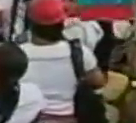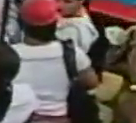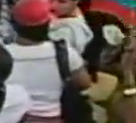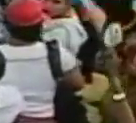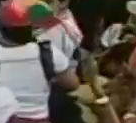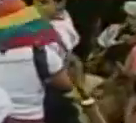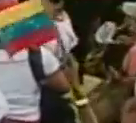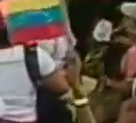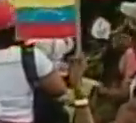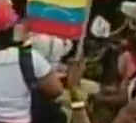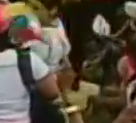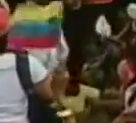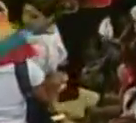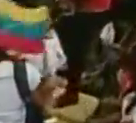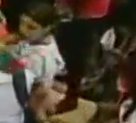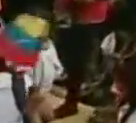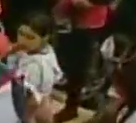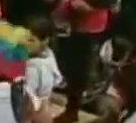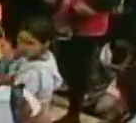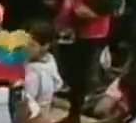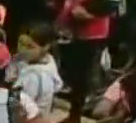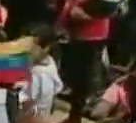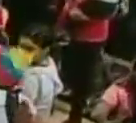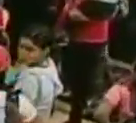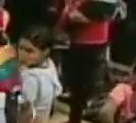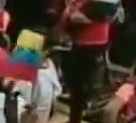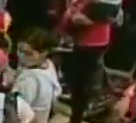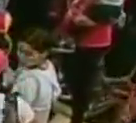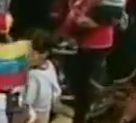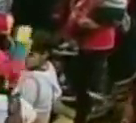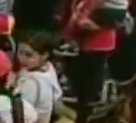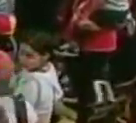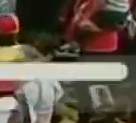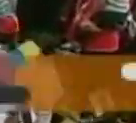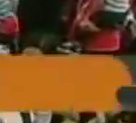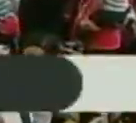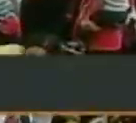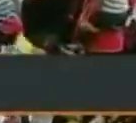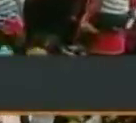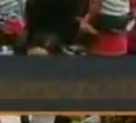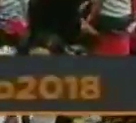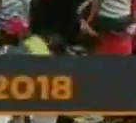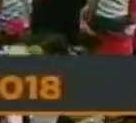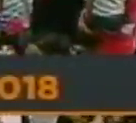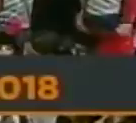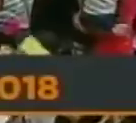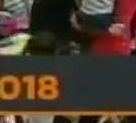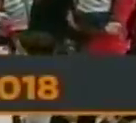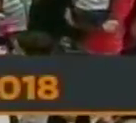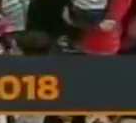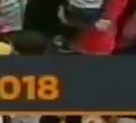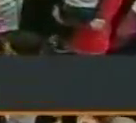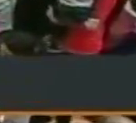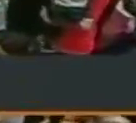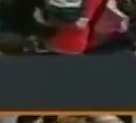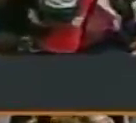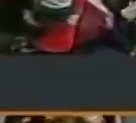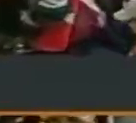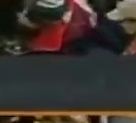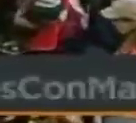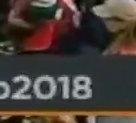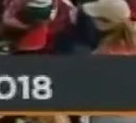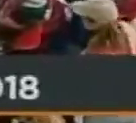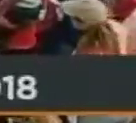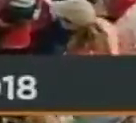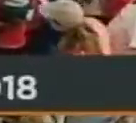la candidatura del jefe de Estado venezolano para los venideros comicios de carácter presidencial. Durante